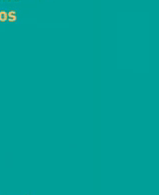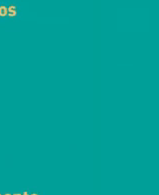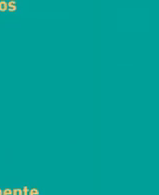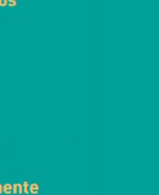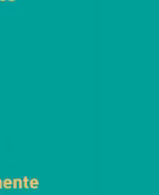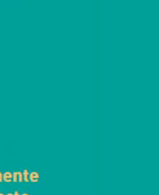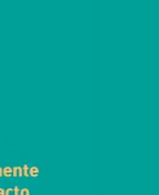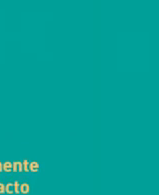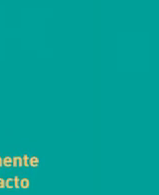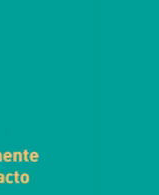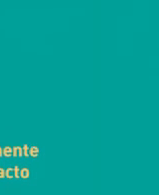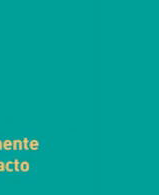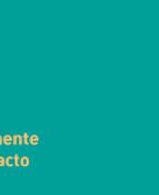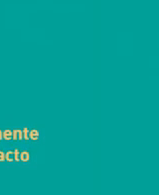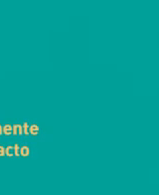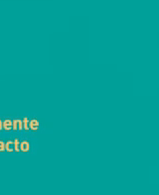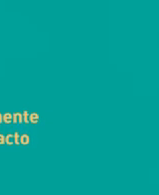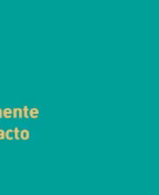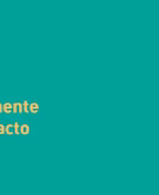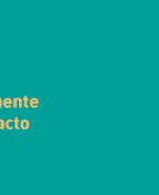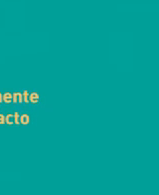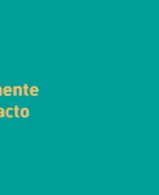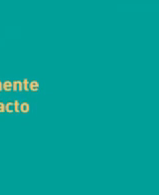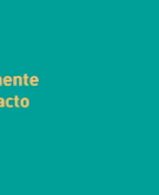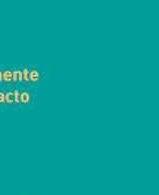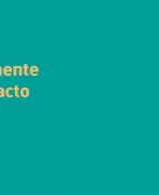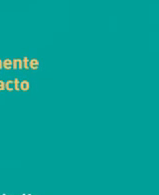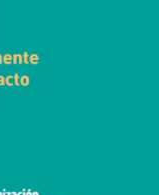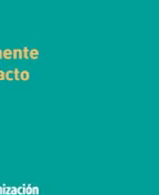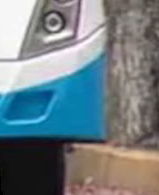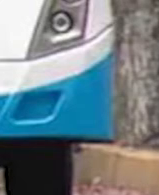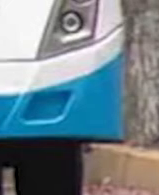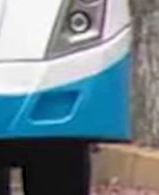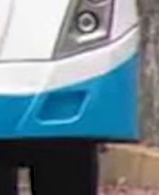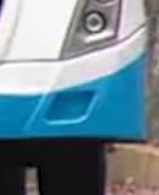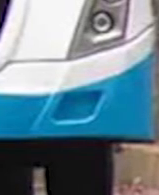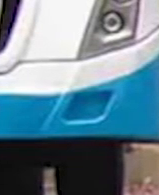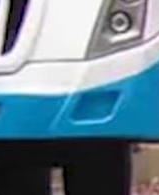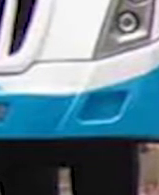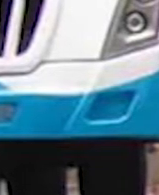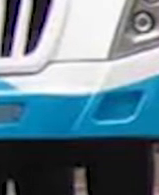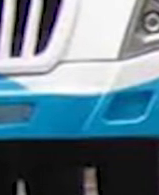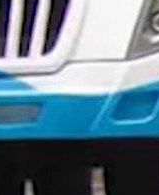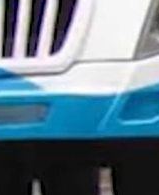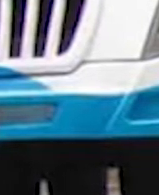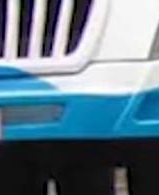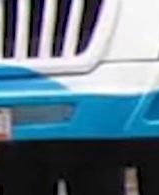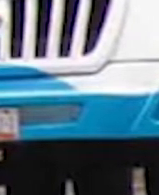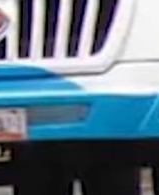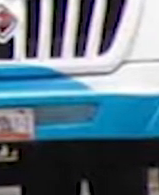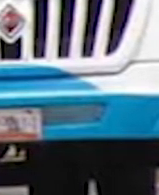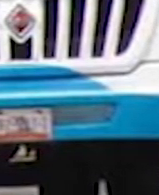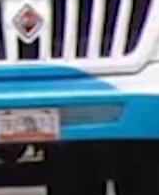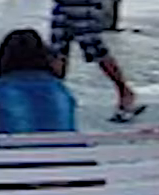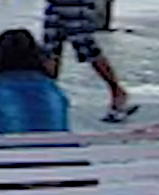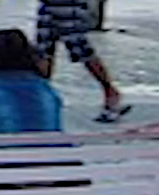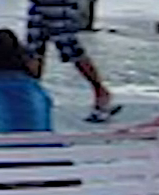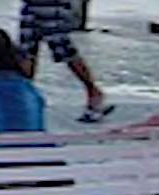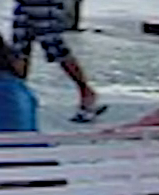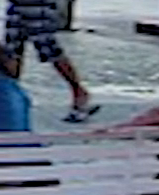el cumplimiento estricto de protocolos sanitarios y sanciones en transporte